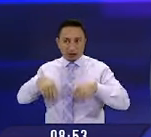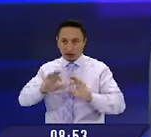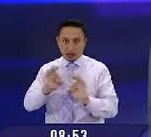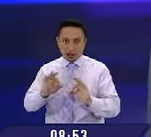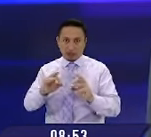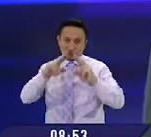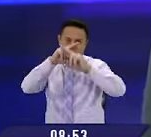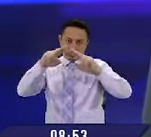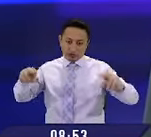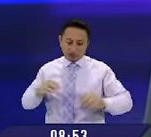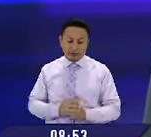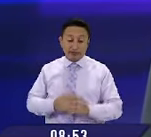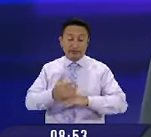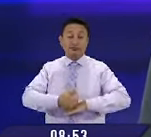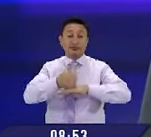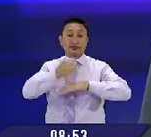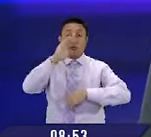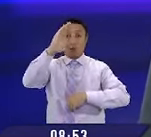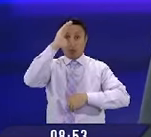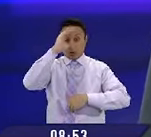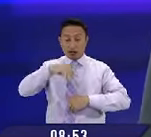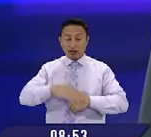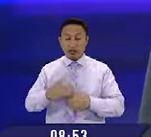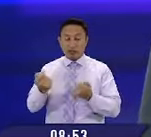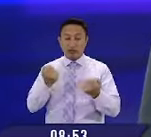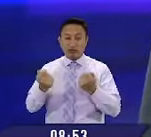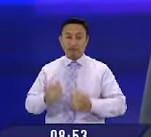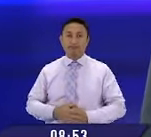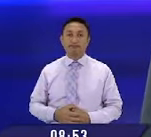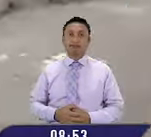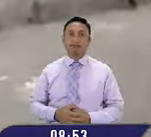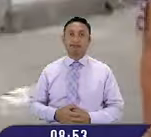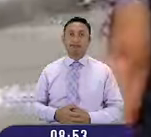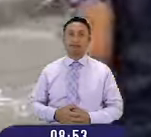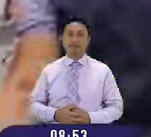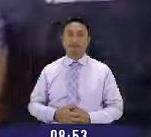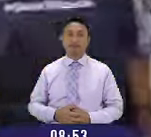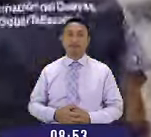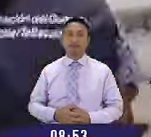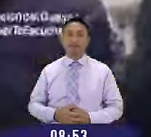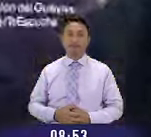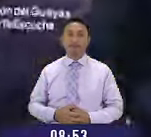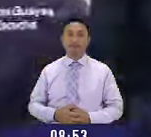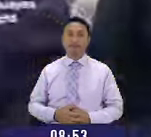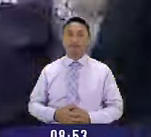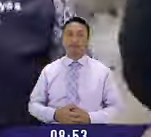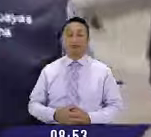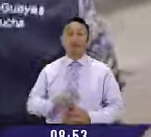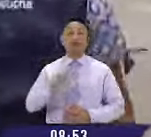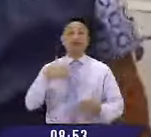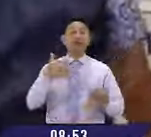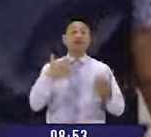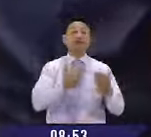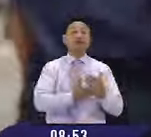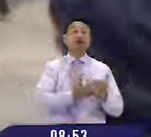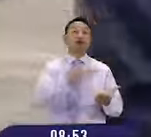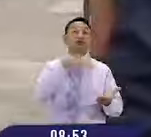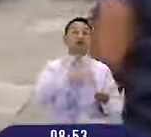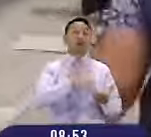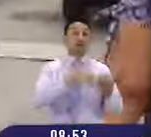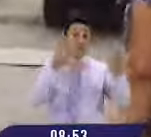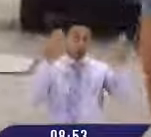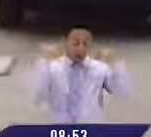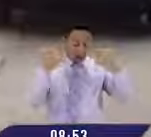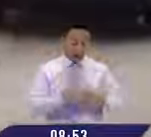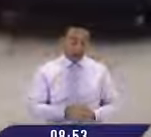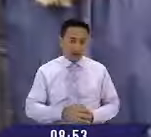permisos. La Intendencia de Policía realizó los controles. En esa ocasión llegaron hasta el centro de la urbe porteña